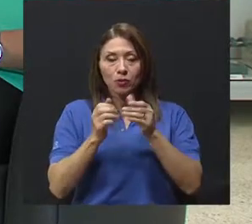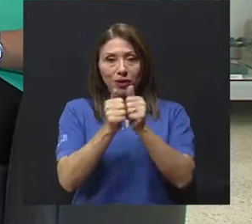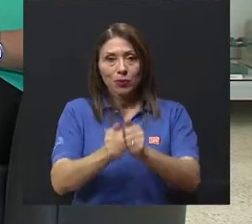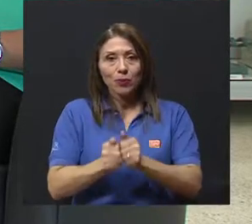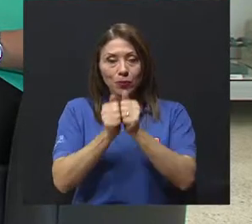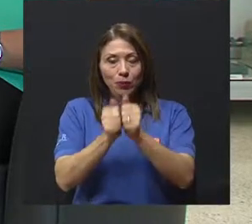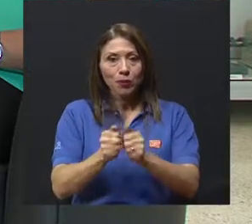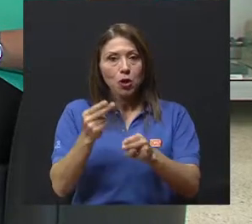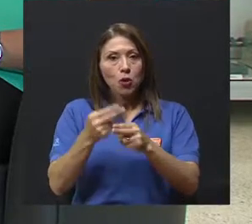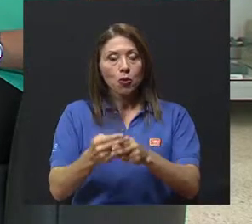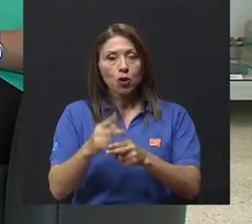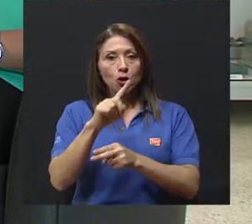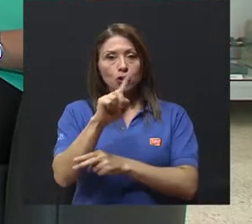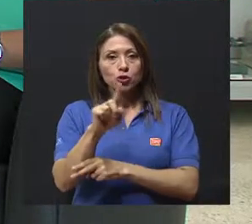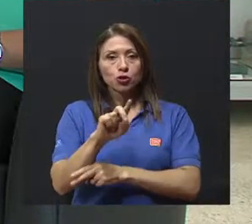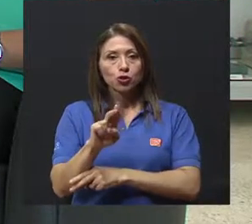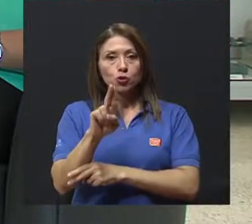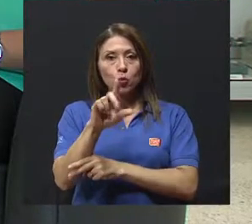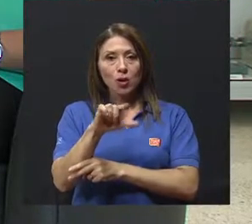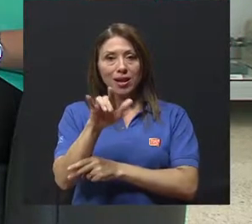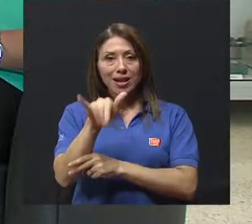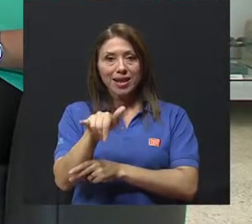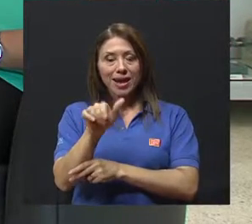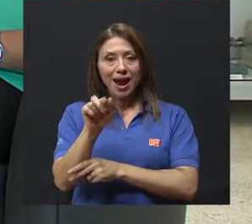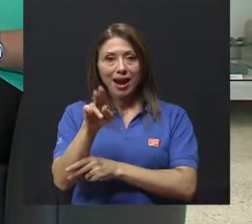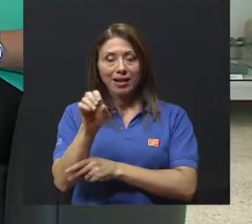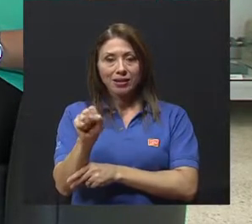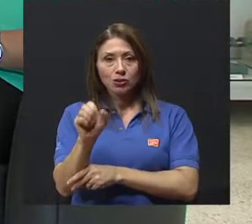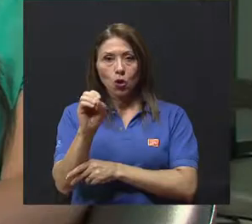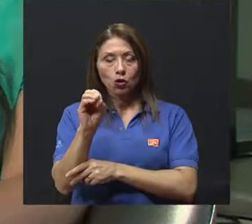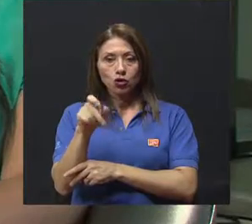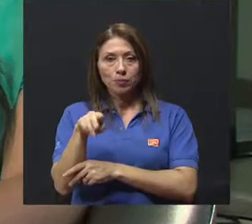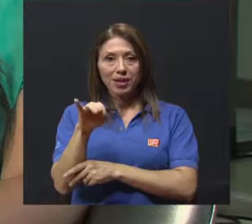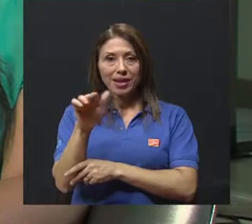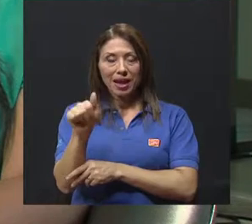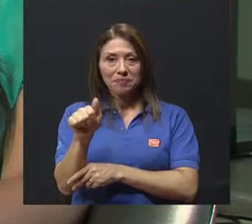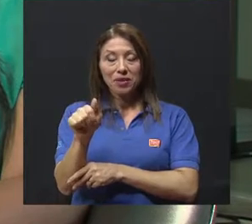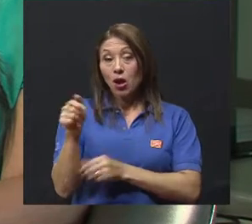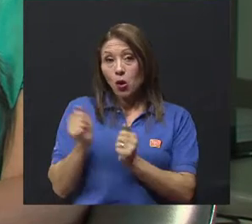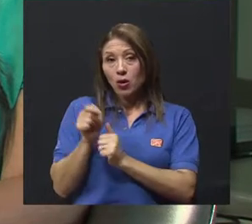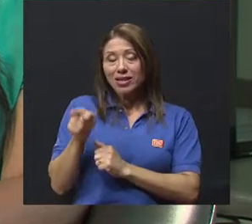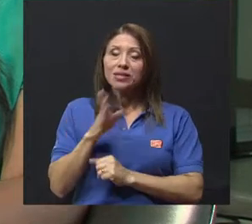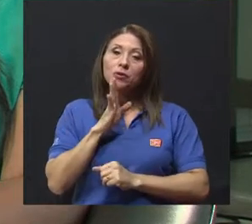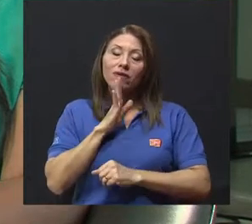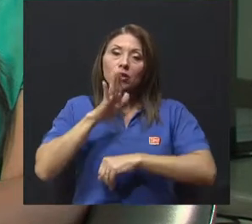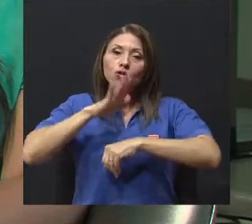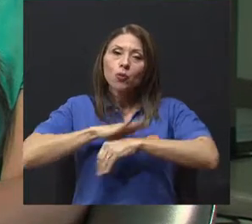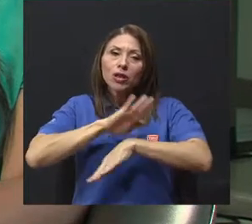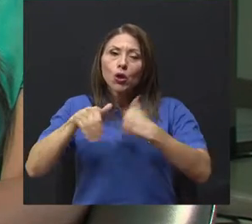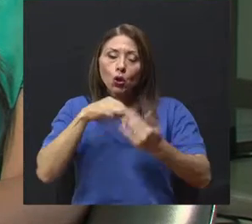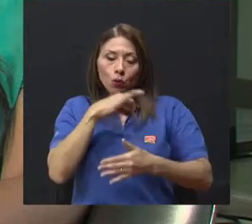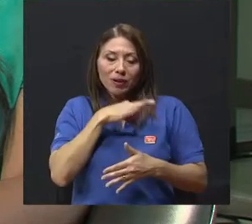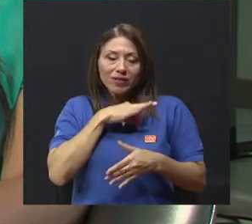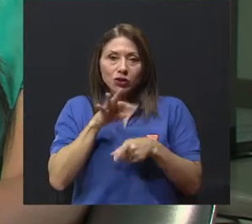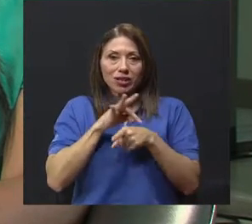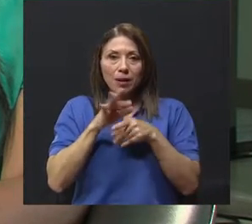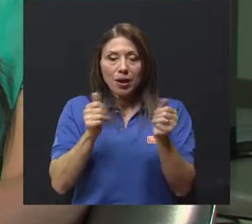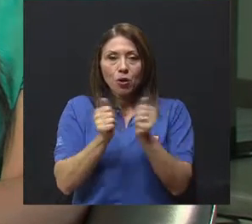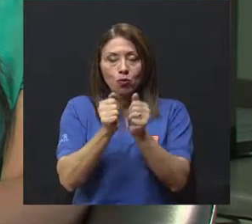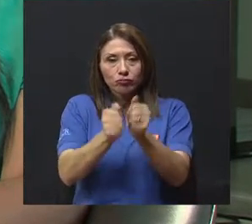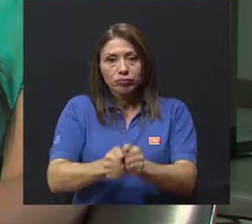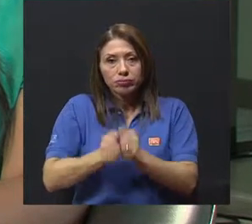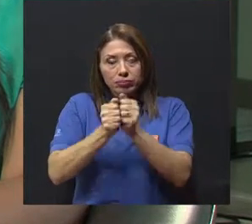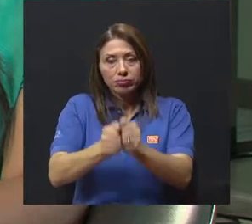sus diarias ospina y con quien estamos conversando acerca de todos los beneficios que la quimioterapia pues puede